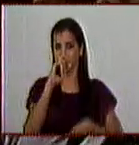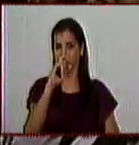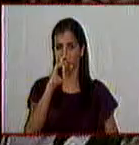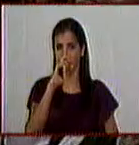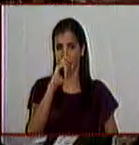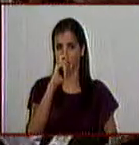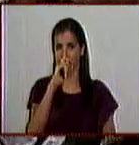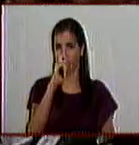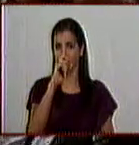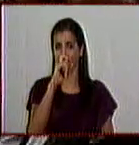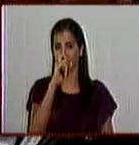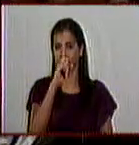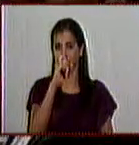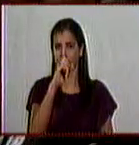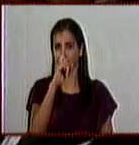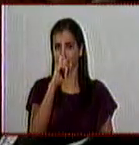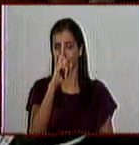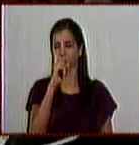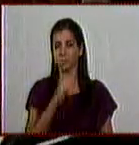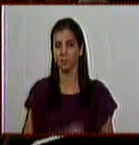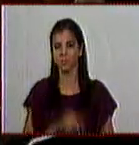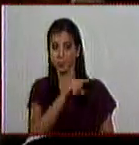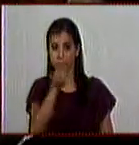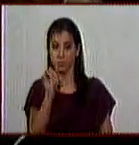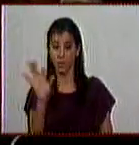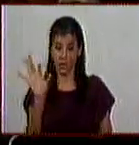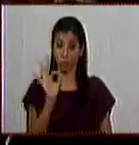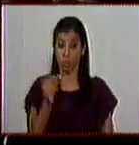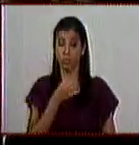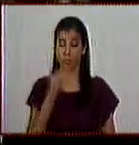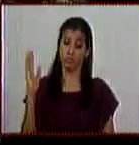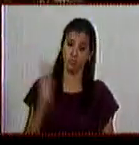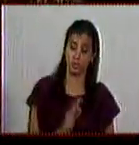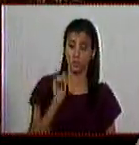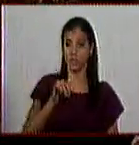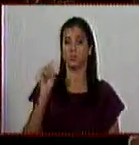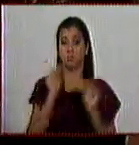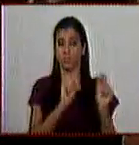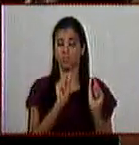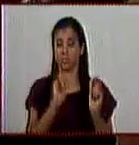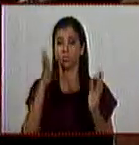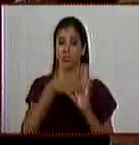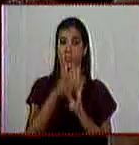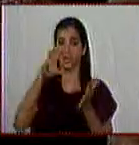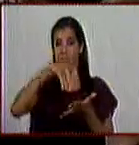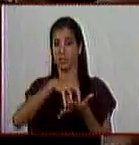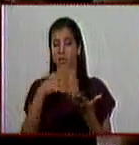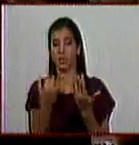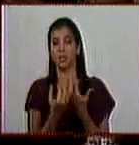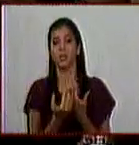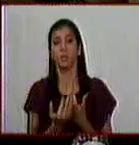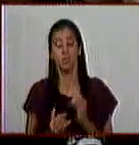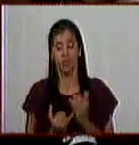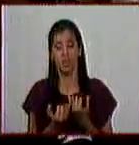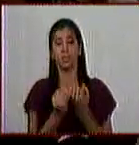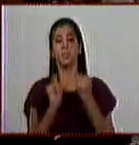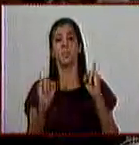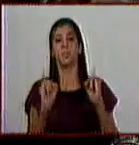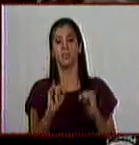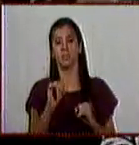escogido el escenario para un debate sobre el estado la hegemonía y la construcción